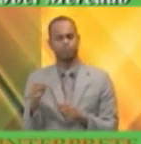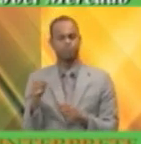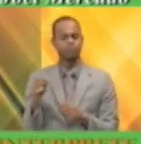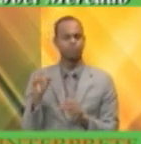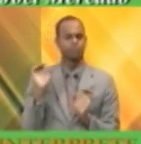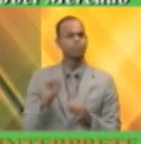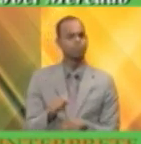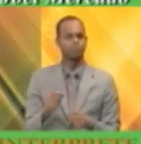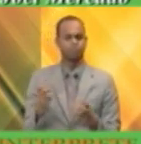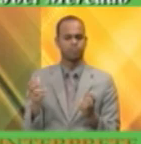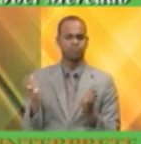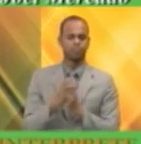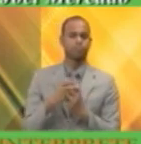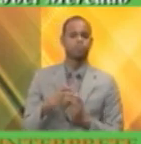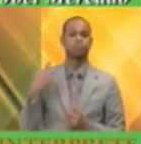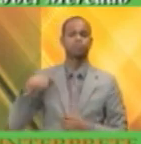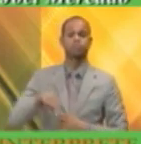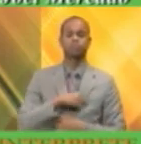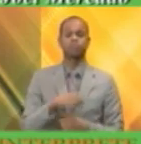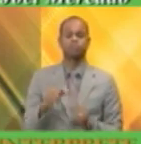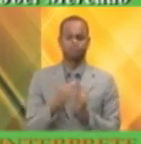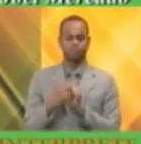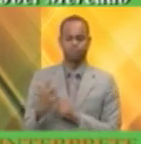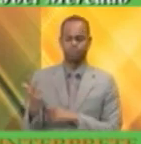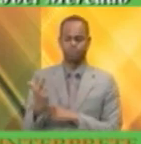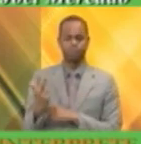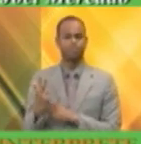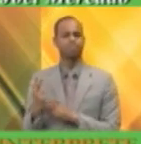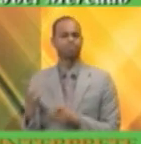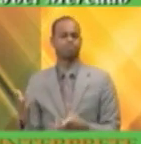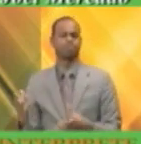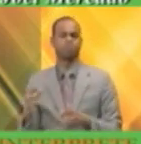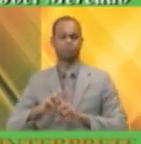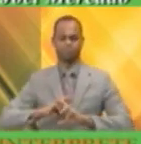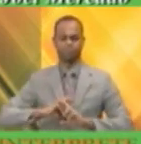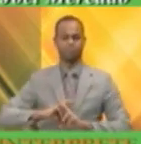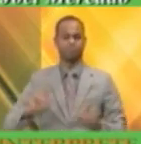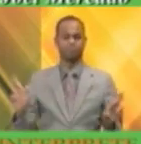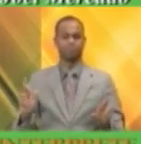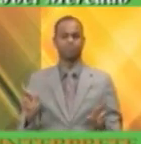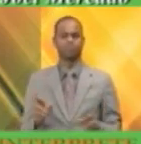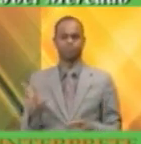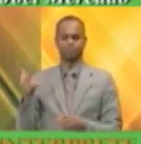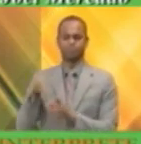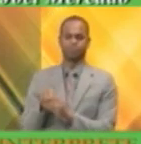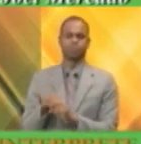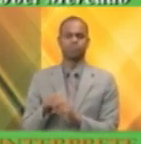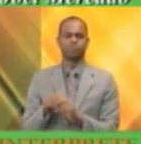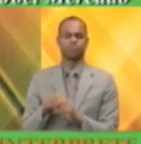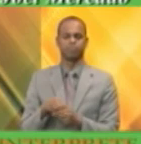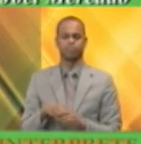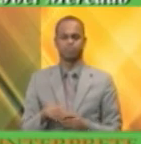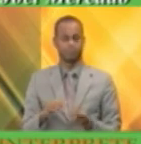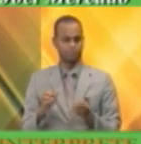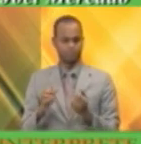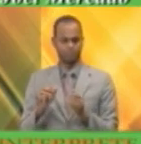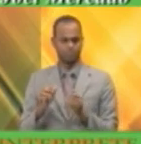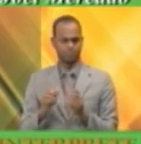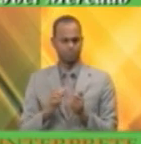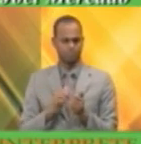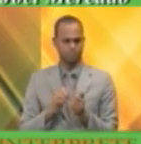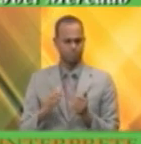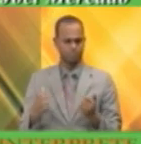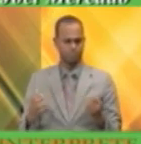clasificar. Nosotros ahora con estos tres atletas están bien rankeados. ¿En qué disciplina vamos a participar? En atletismo tenemos